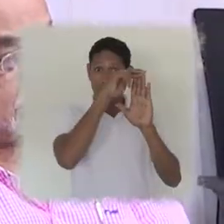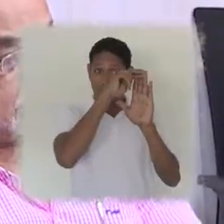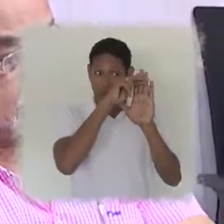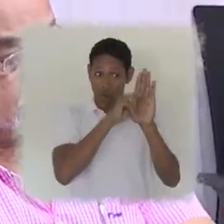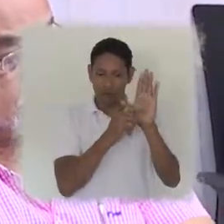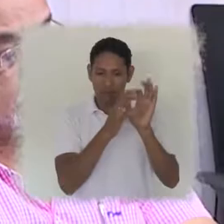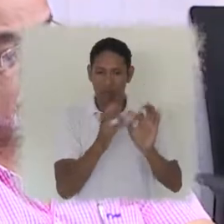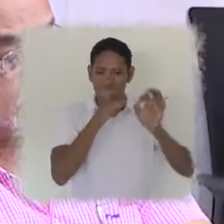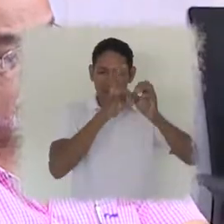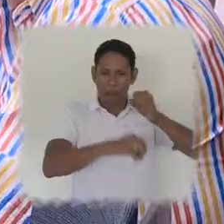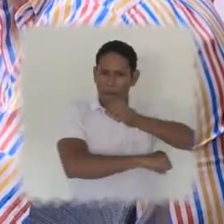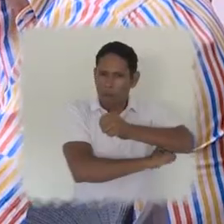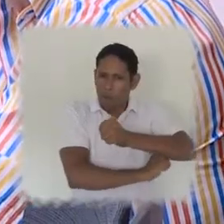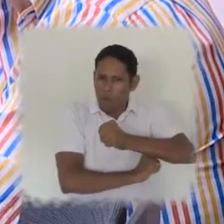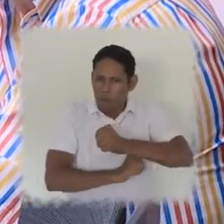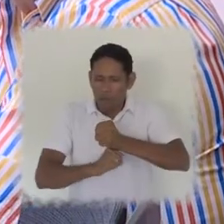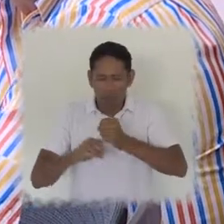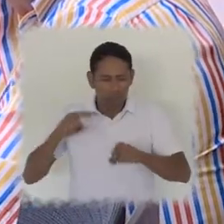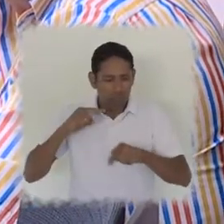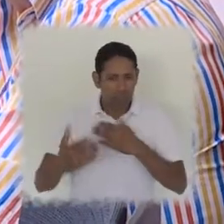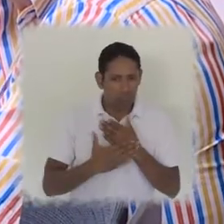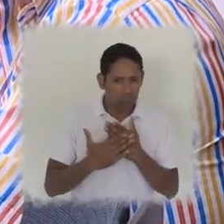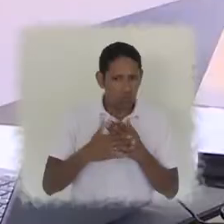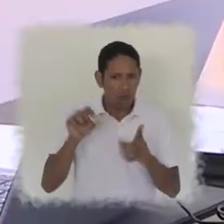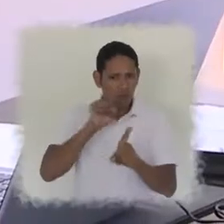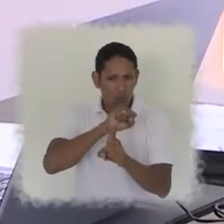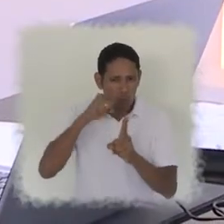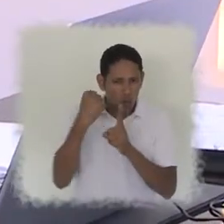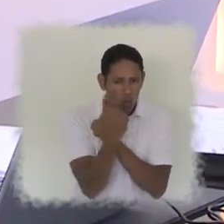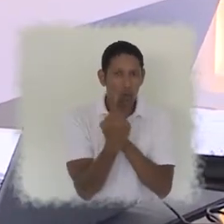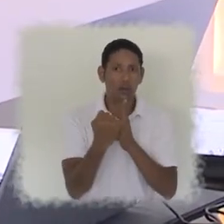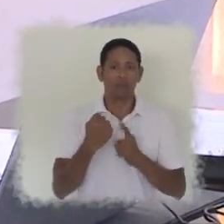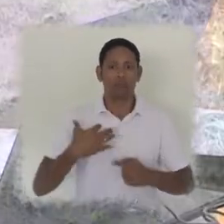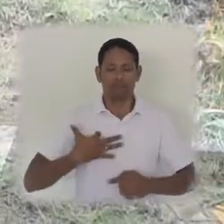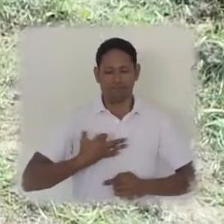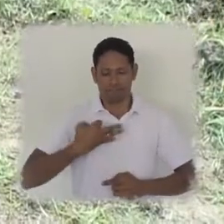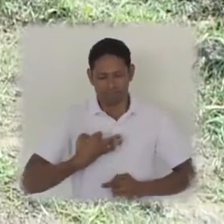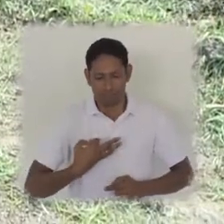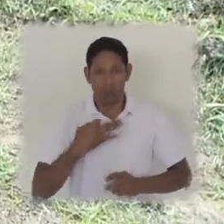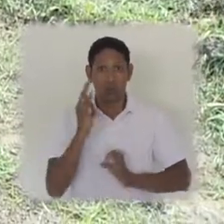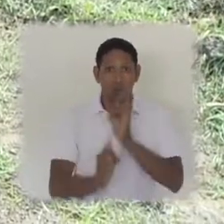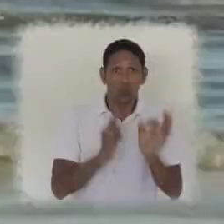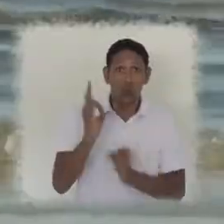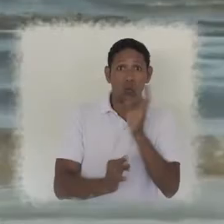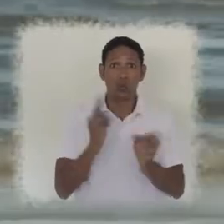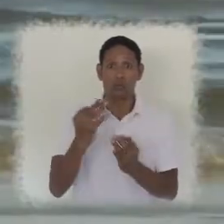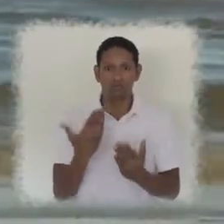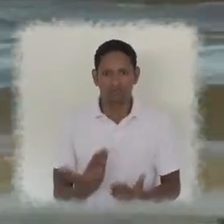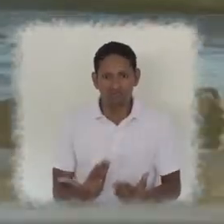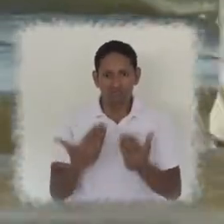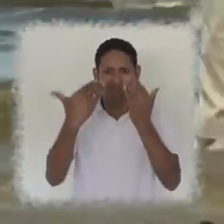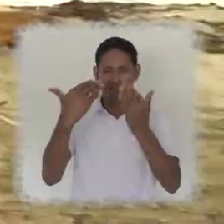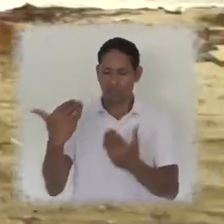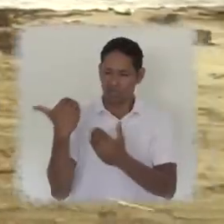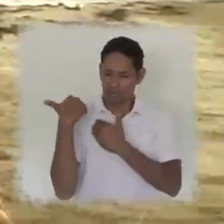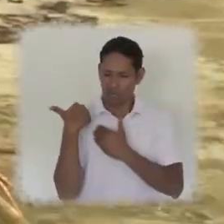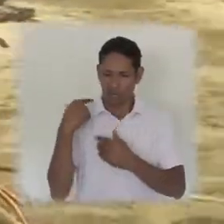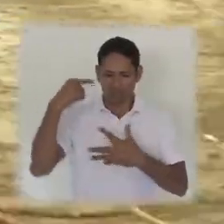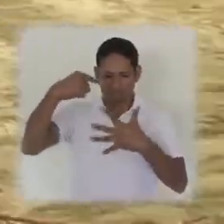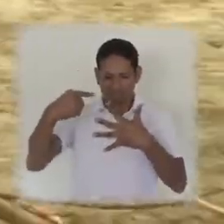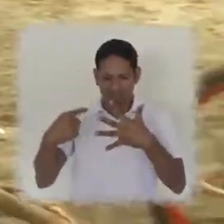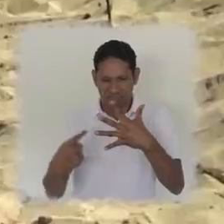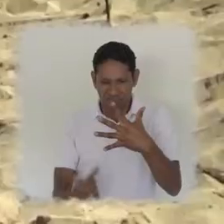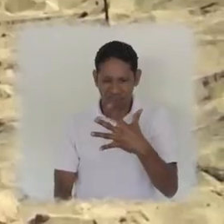de la propiedad intelectual estará fundamentada en principios orientadores como función social, buena fe, protección,